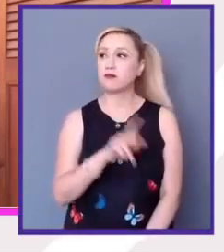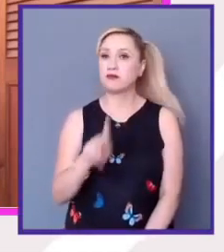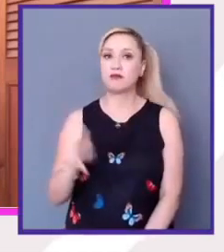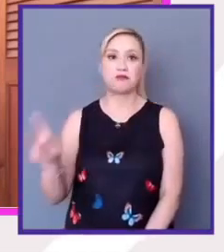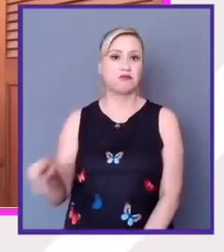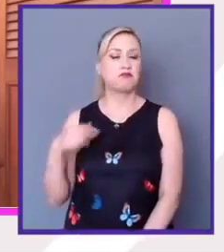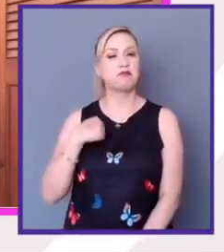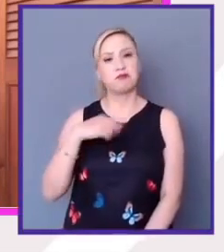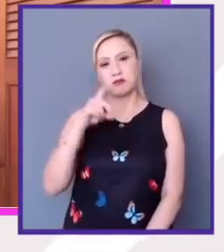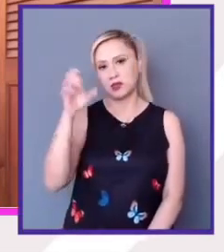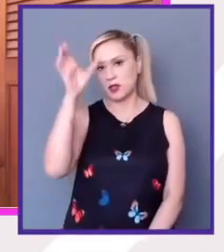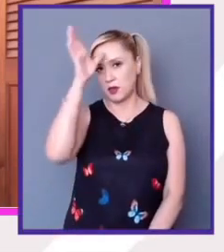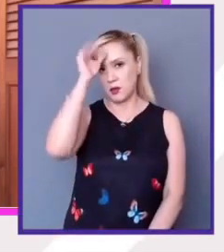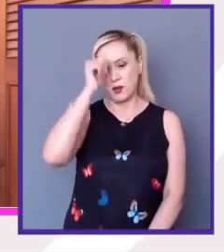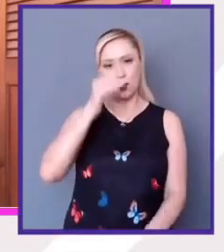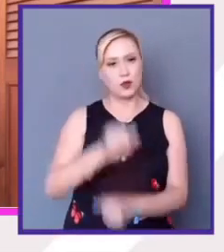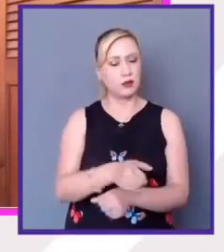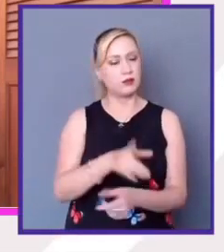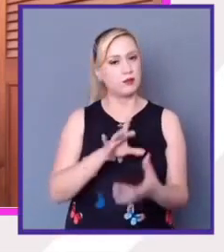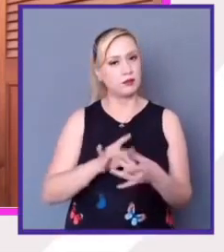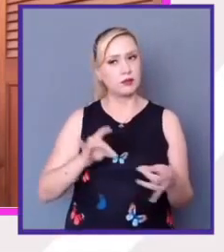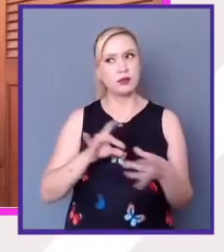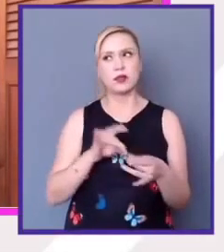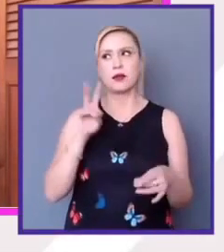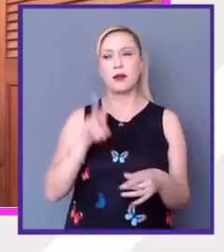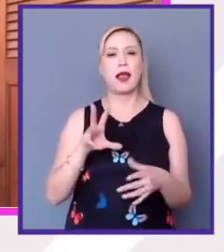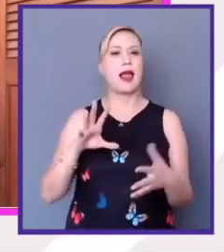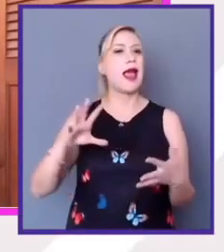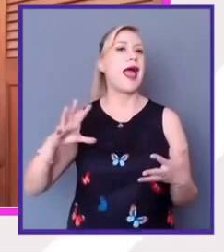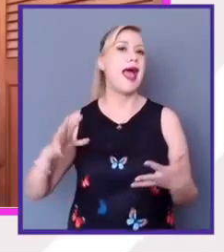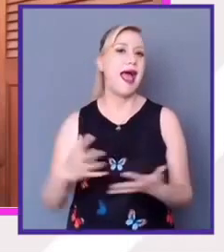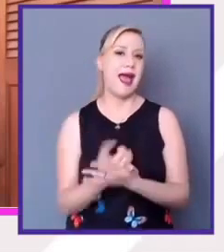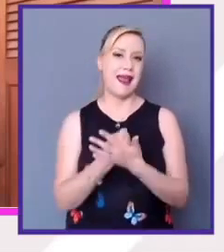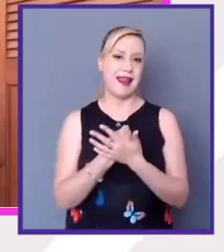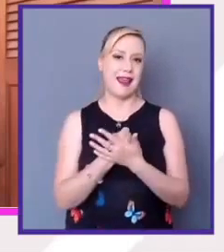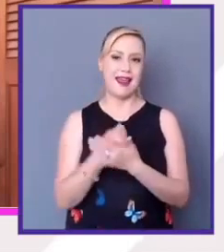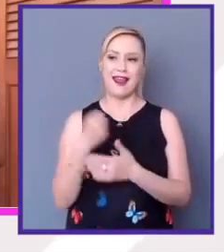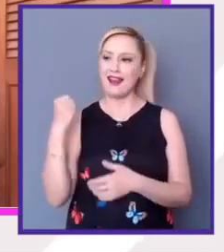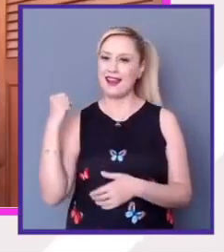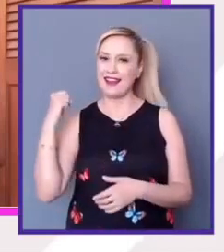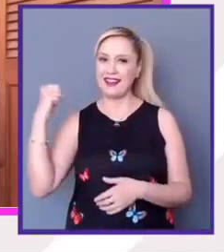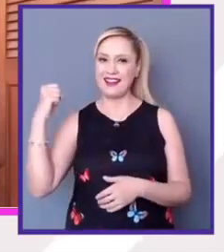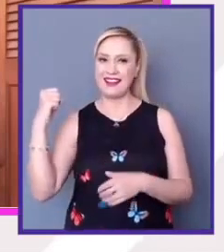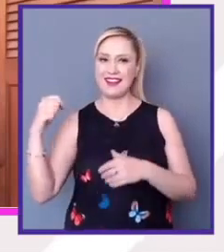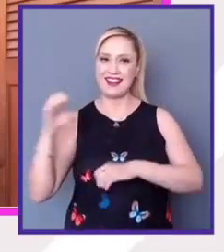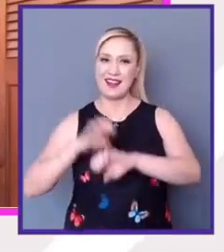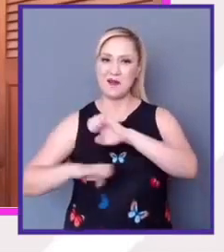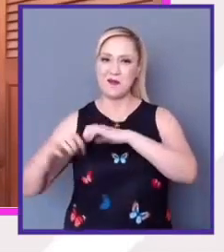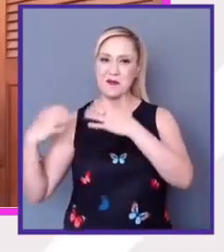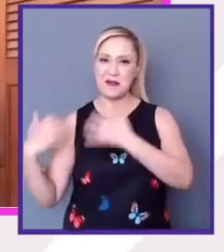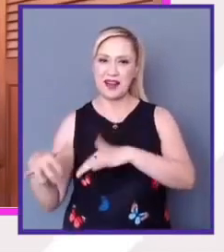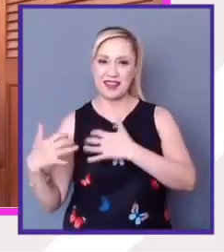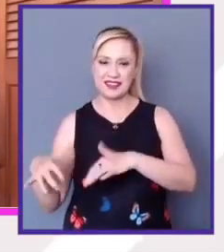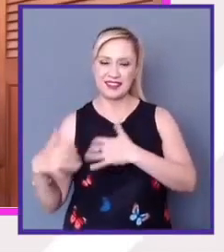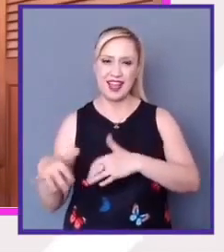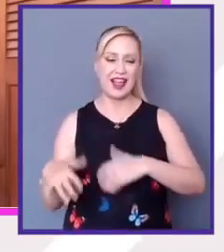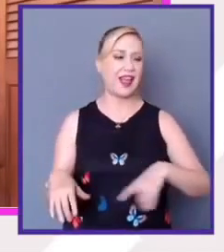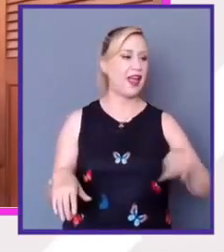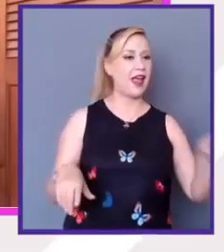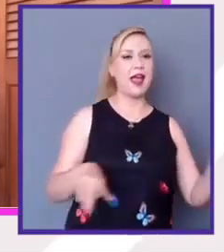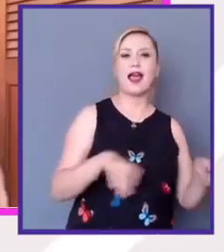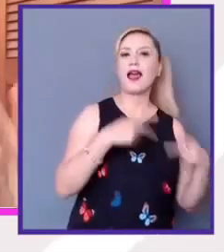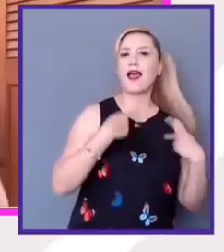Georgina y también con tus comentarios, Armando. Es un ganar-ganar, ¿no? Es un ganar-ganar. Para ello, por ejemplo, la primera pregunta